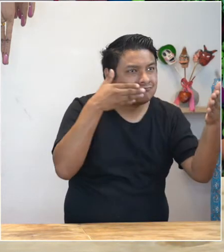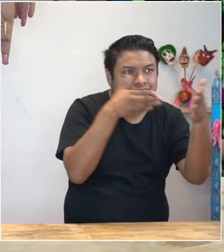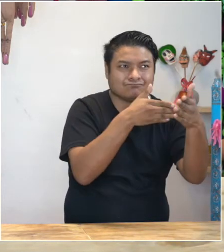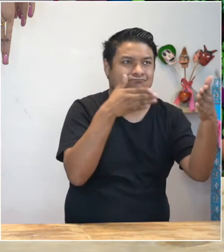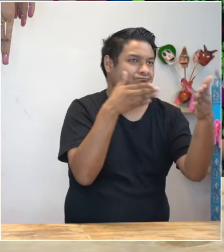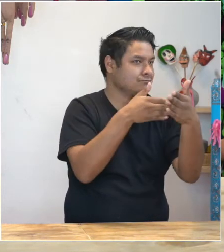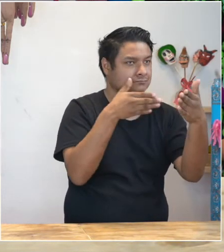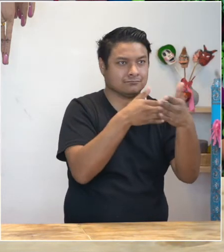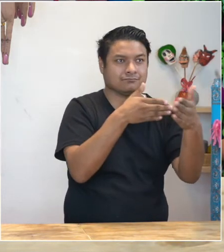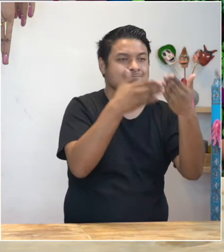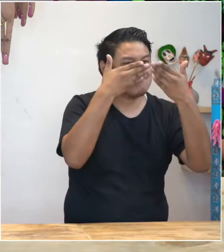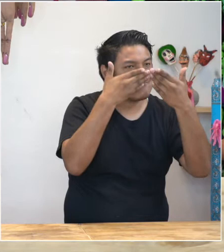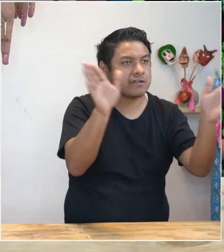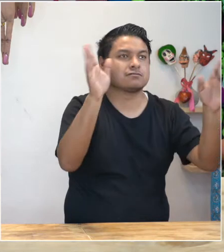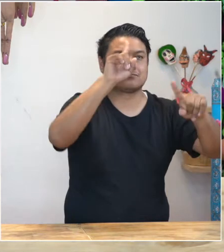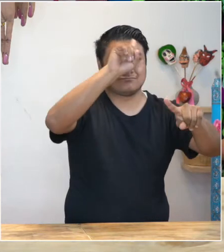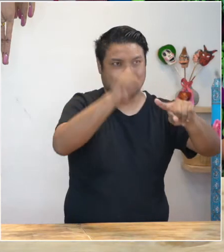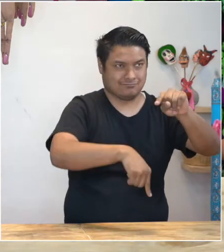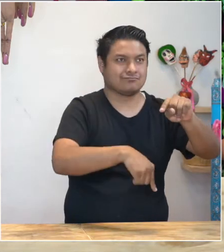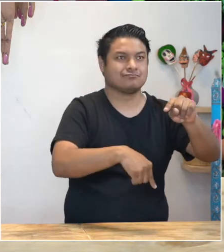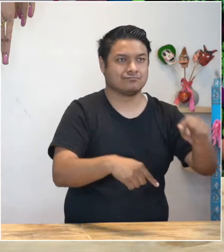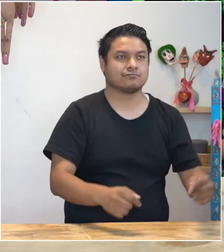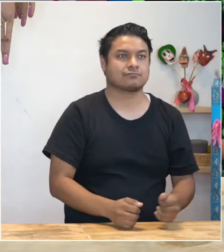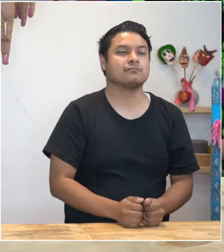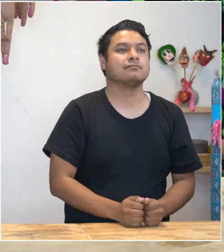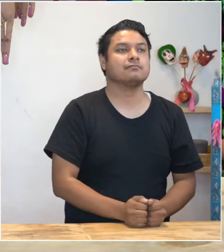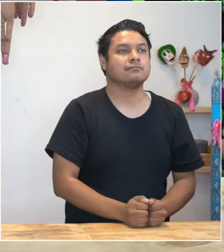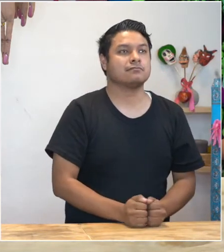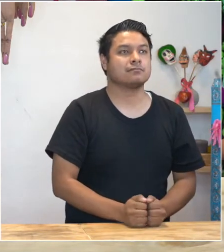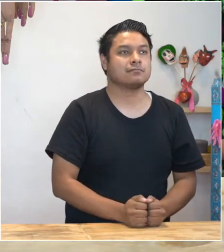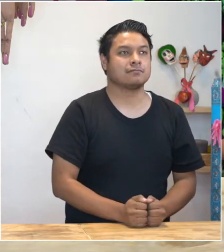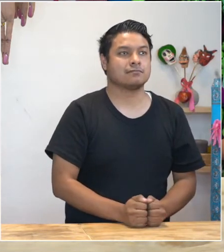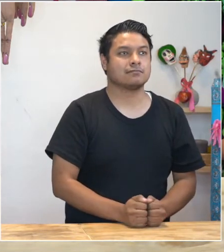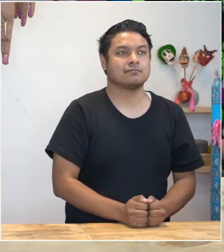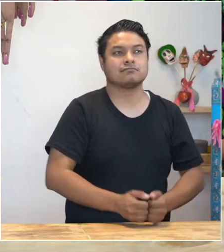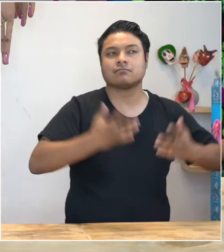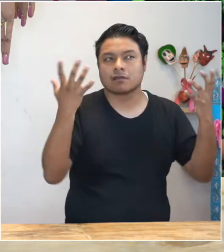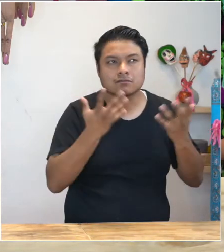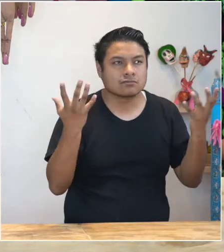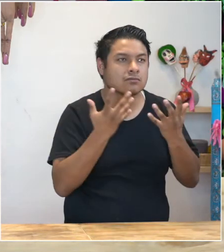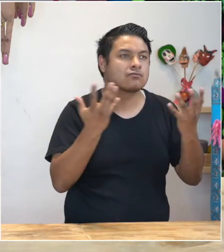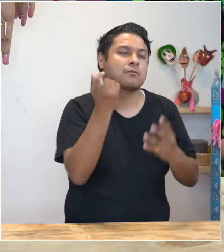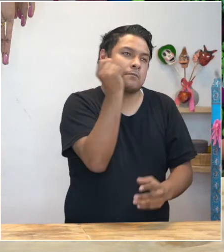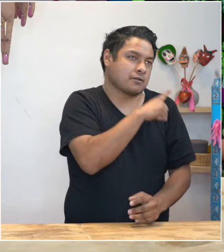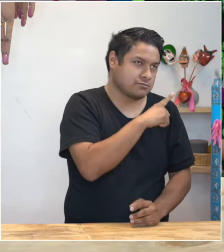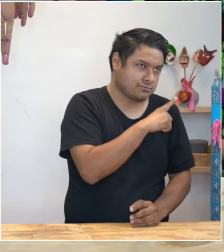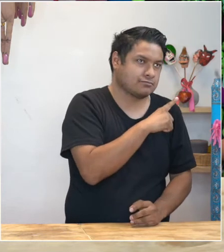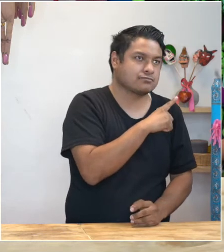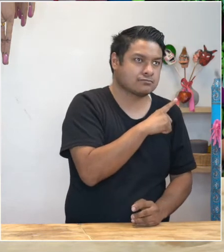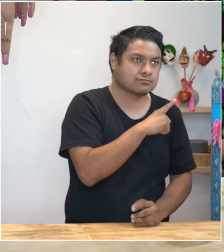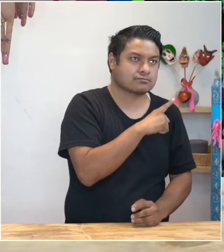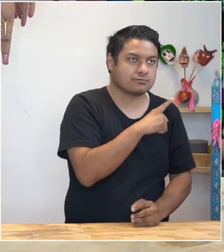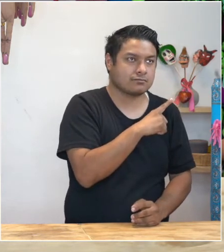un festival navideño en la Plaza Luciérnaga. Ojalá que algunos de ustedes hayan sido espectadores. Los